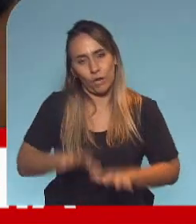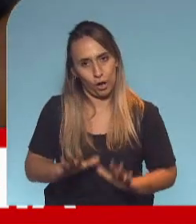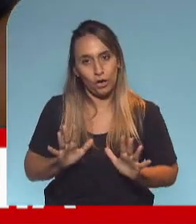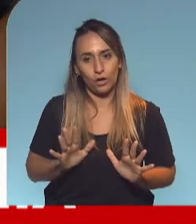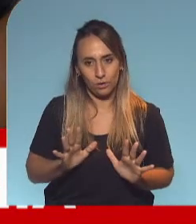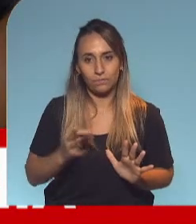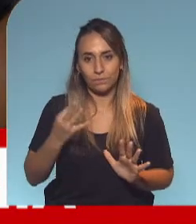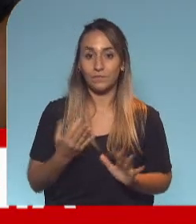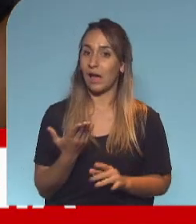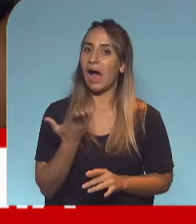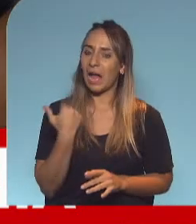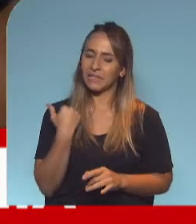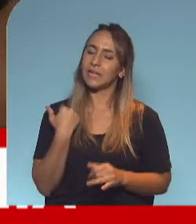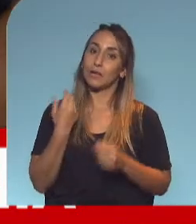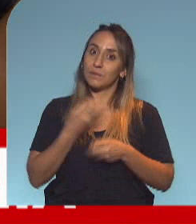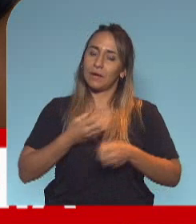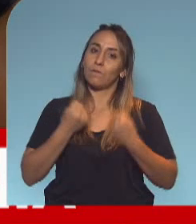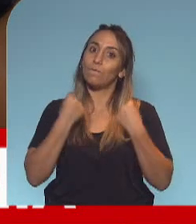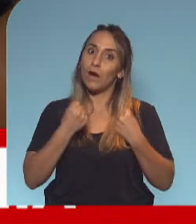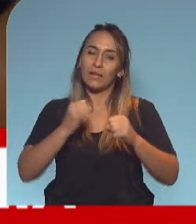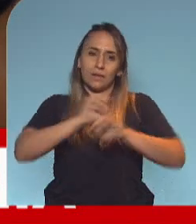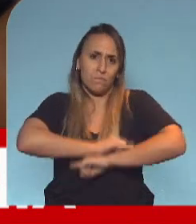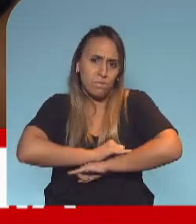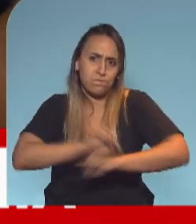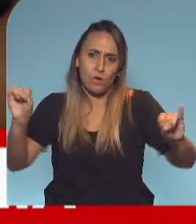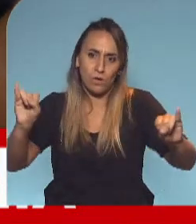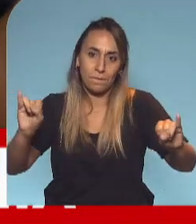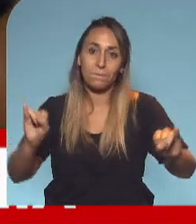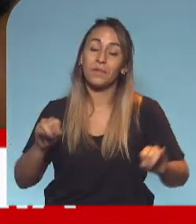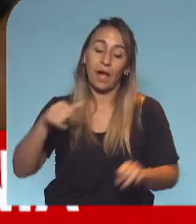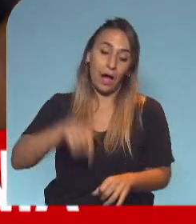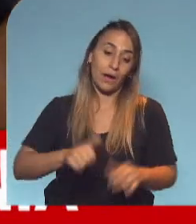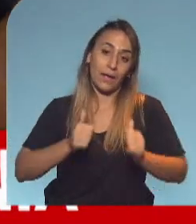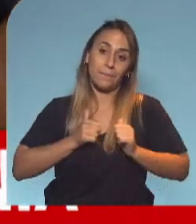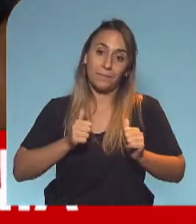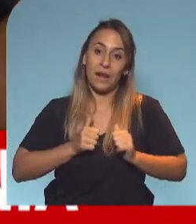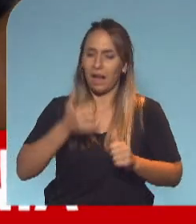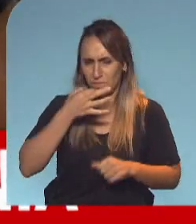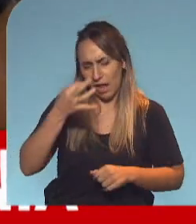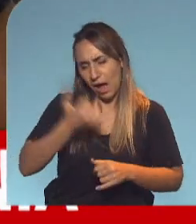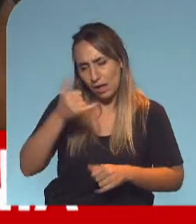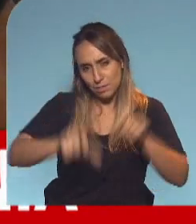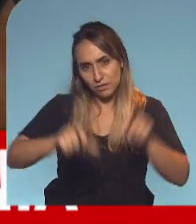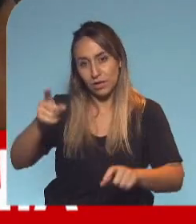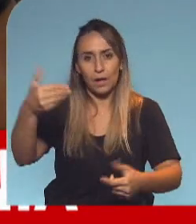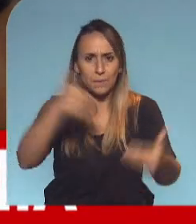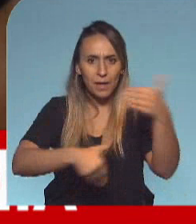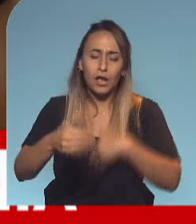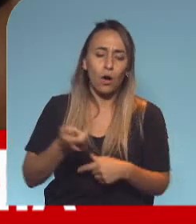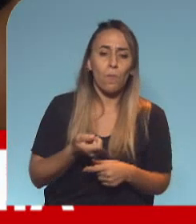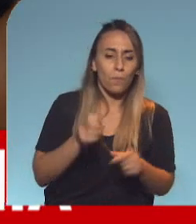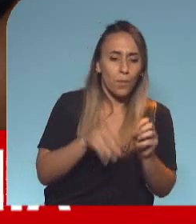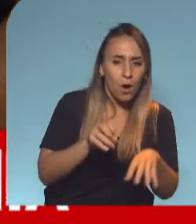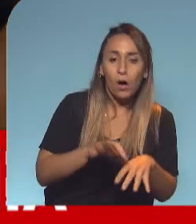nosotros salimos con todo a afrontar esto estamos esperando la verdad que la gente se acerca con lo poquito con mucho sea